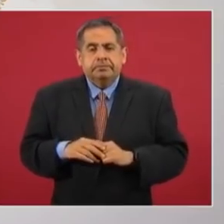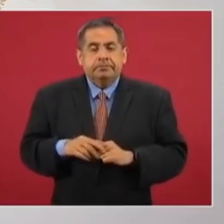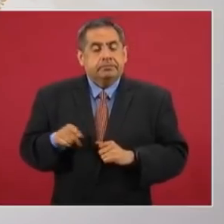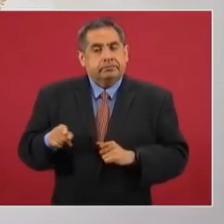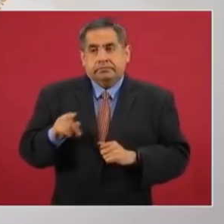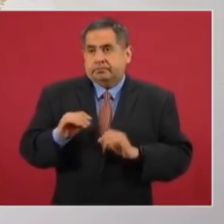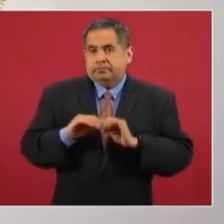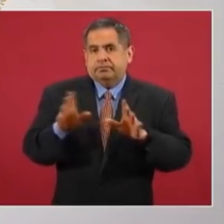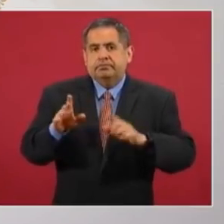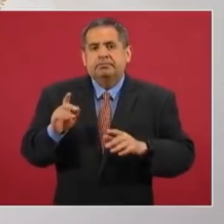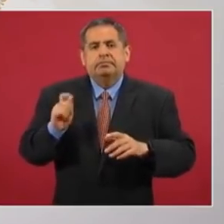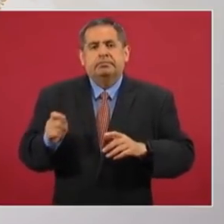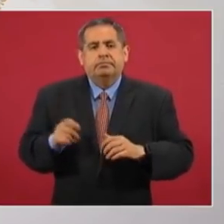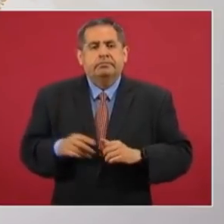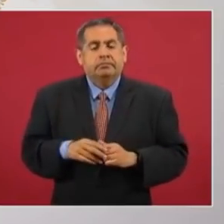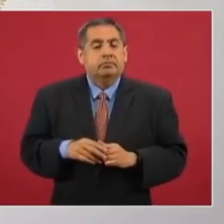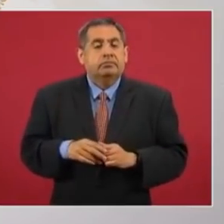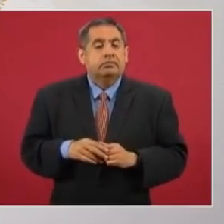Desde luego,